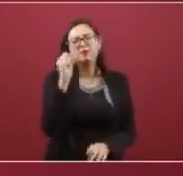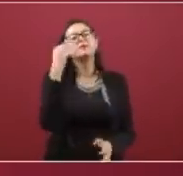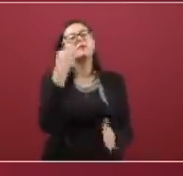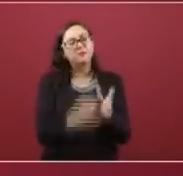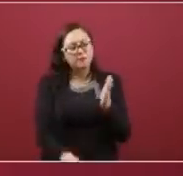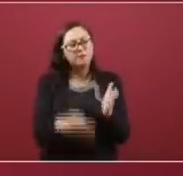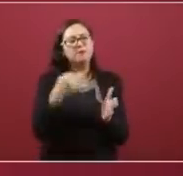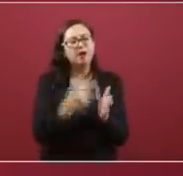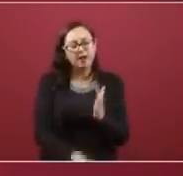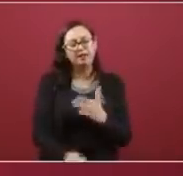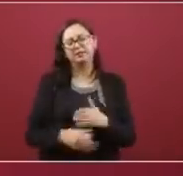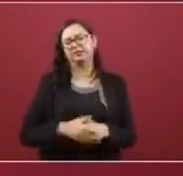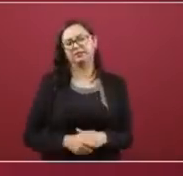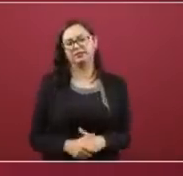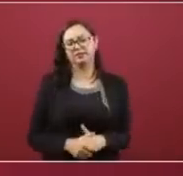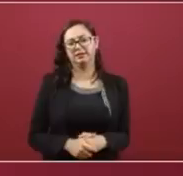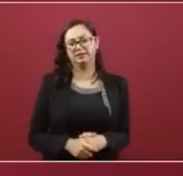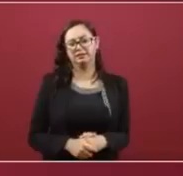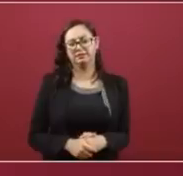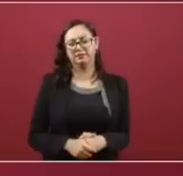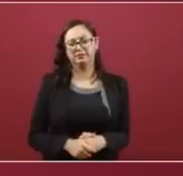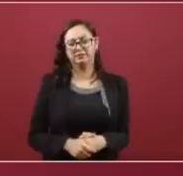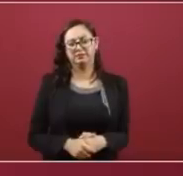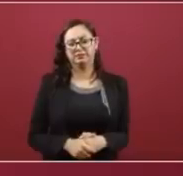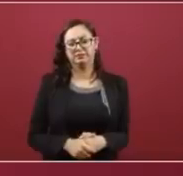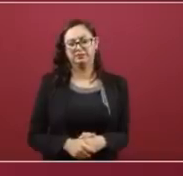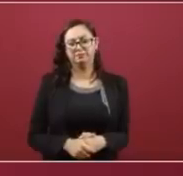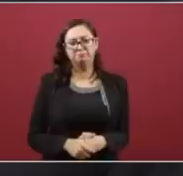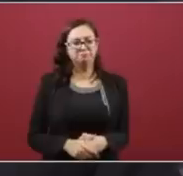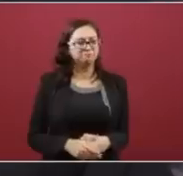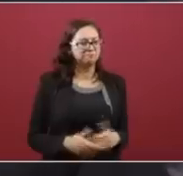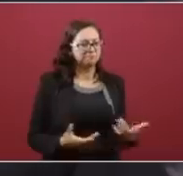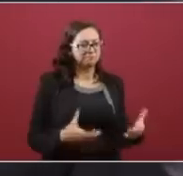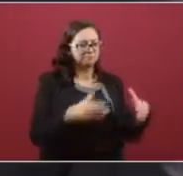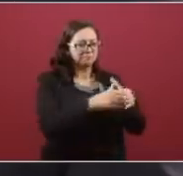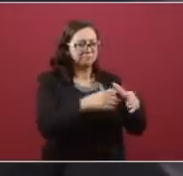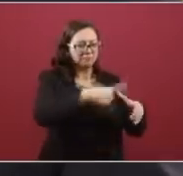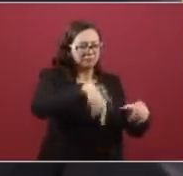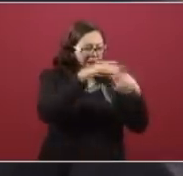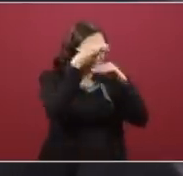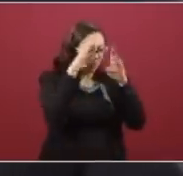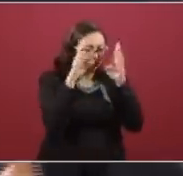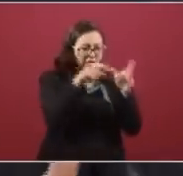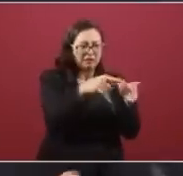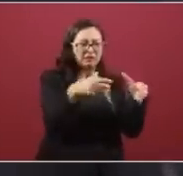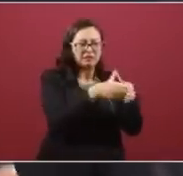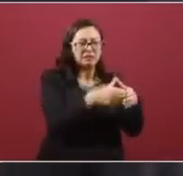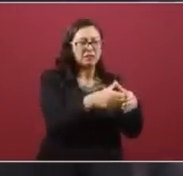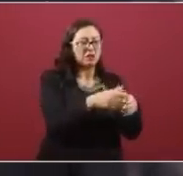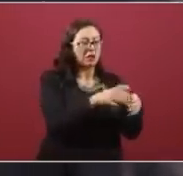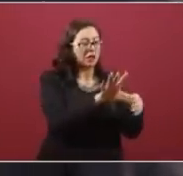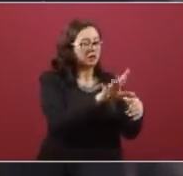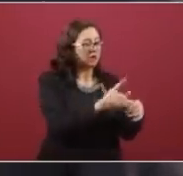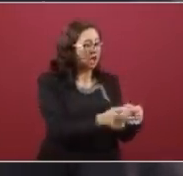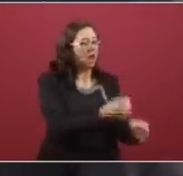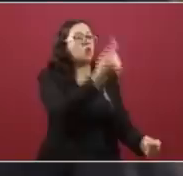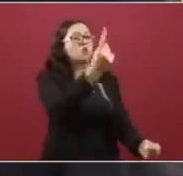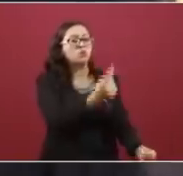Ya no hay eh en el conservadurismo políticos